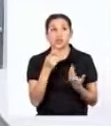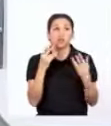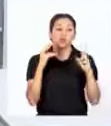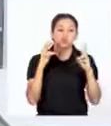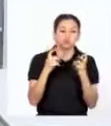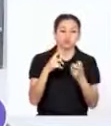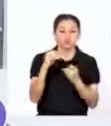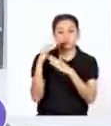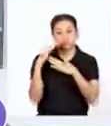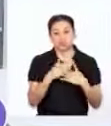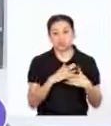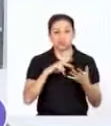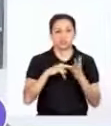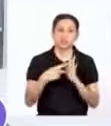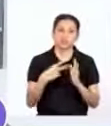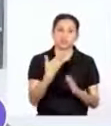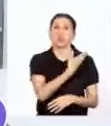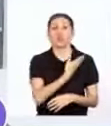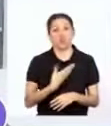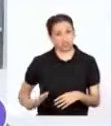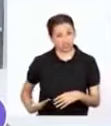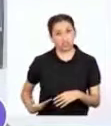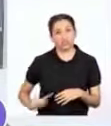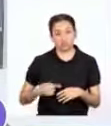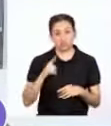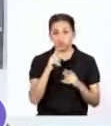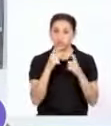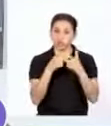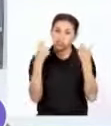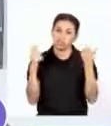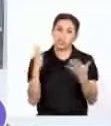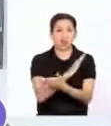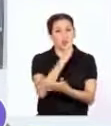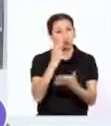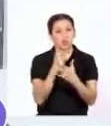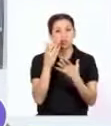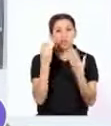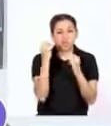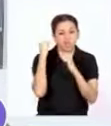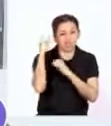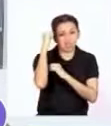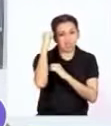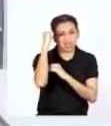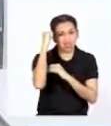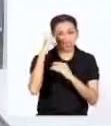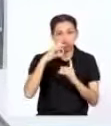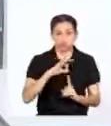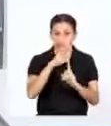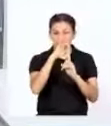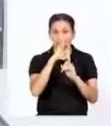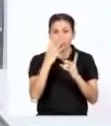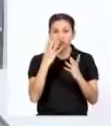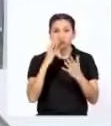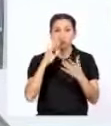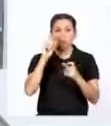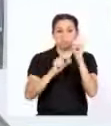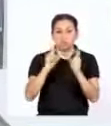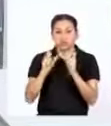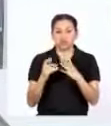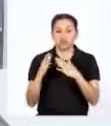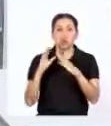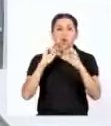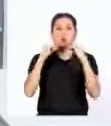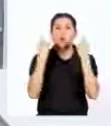es claramente un asunto público. Es un grave problema que impide el ejercicio de los derechos fundamentales de personas